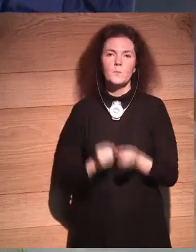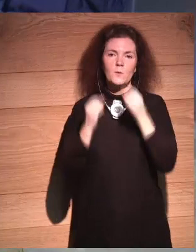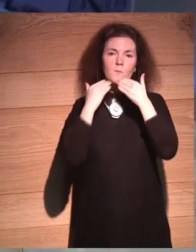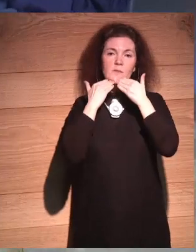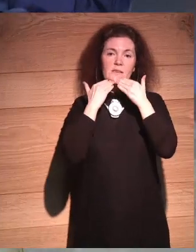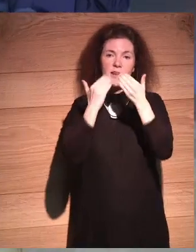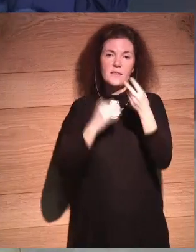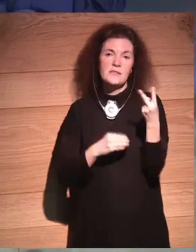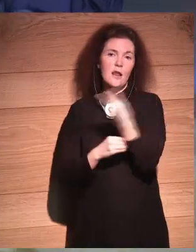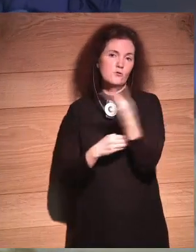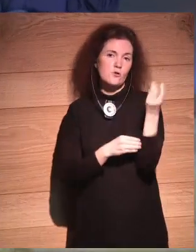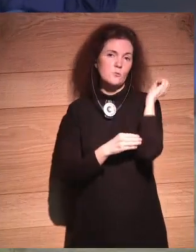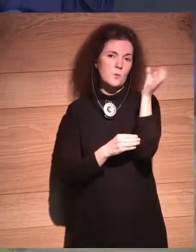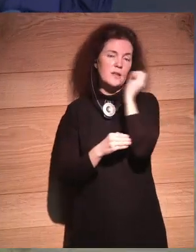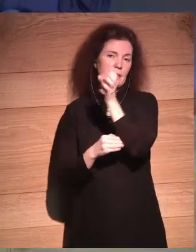Well.